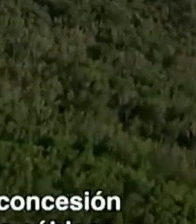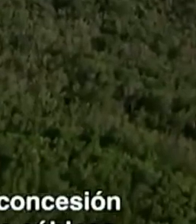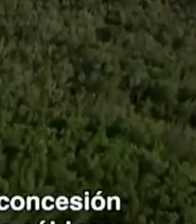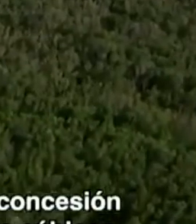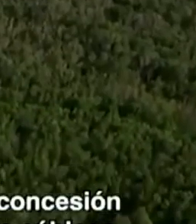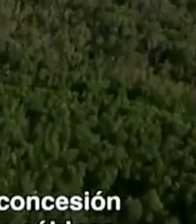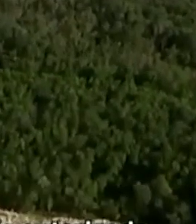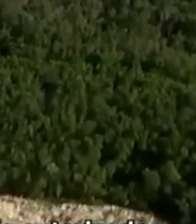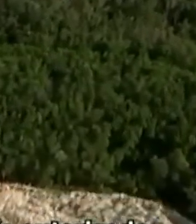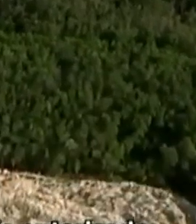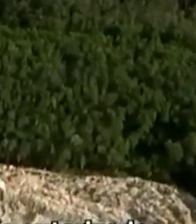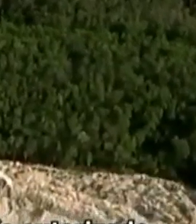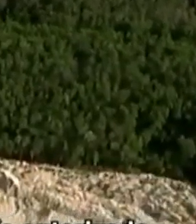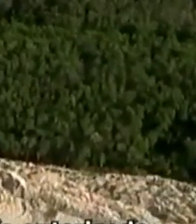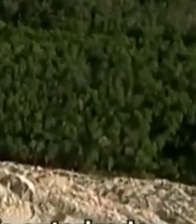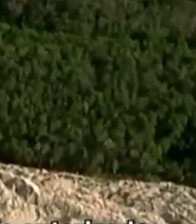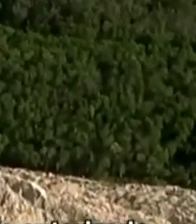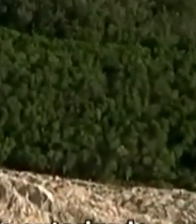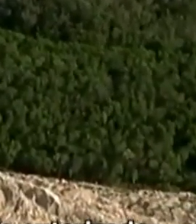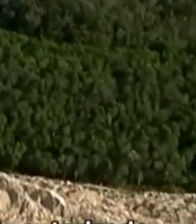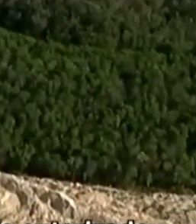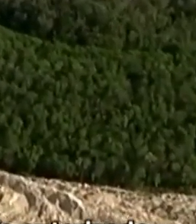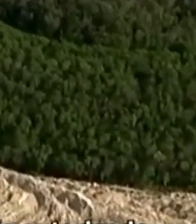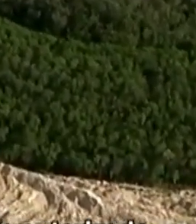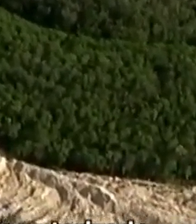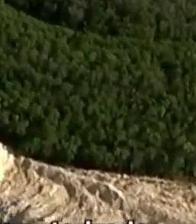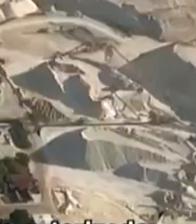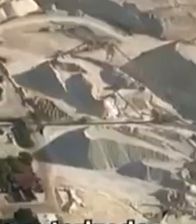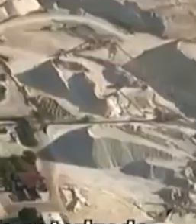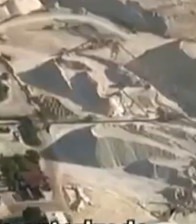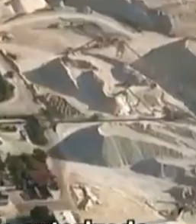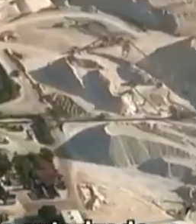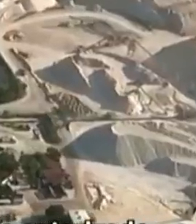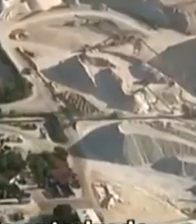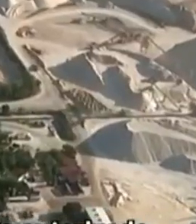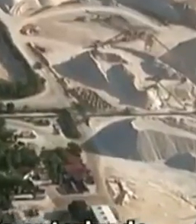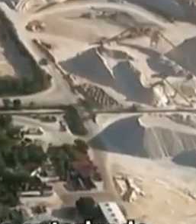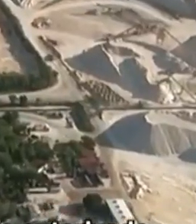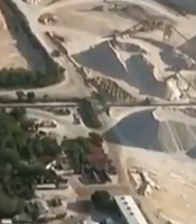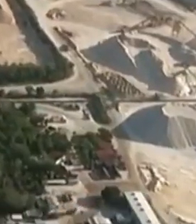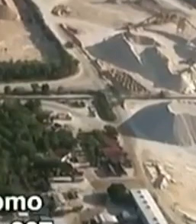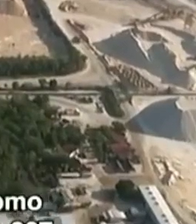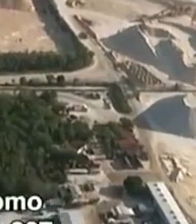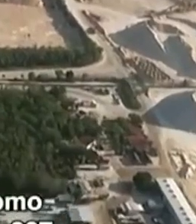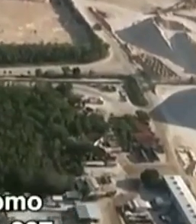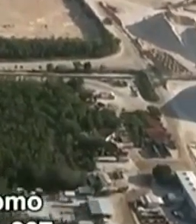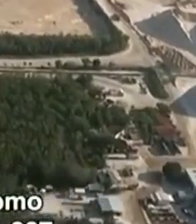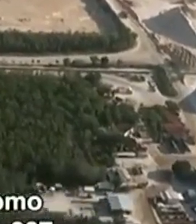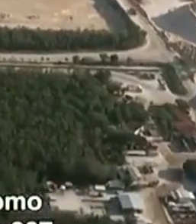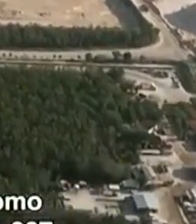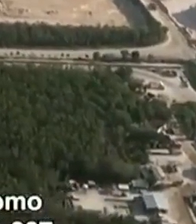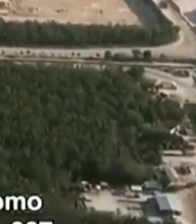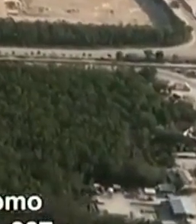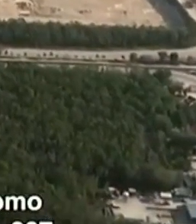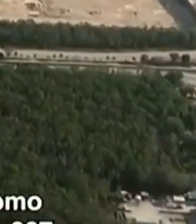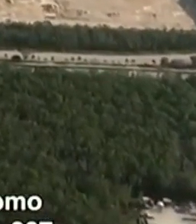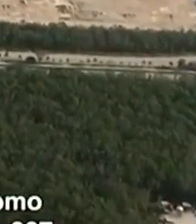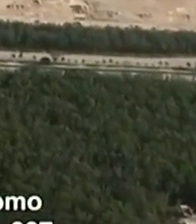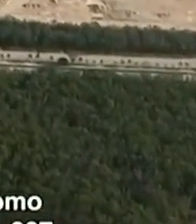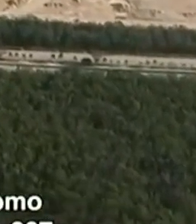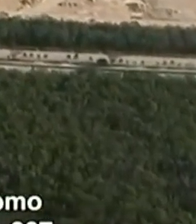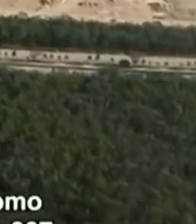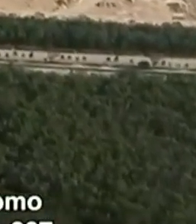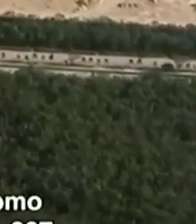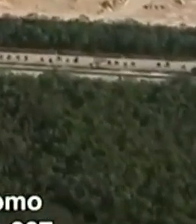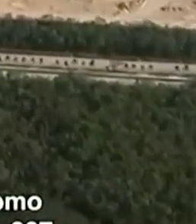metros cúbicos, es decir, que utilizó 20 veces más el volumen que tenía autorizado. Esto provocó el colapso de